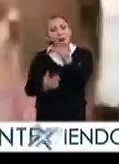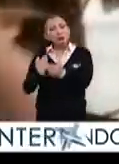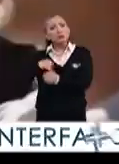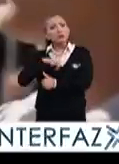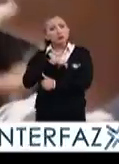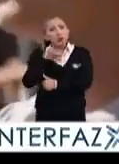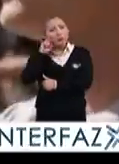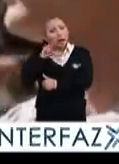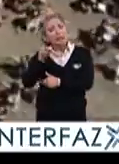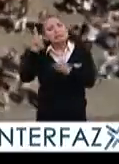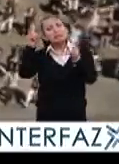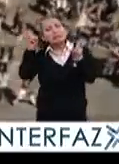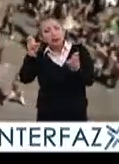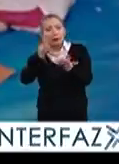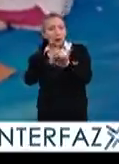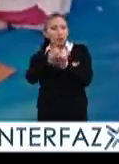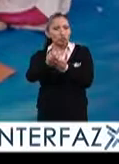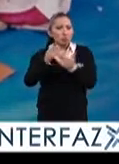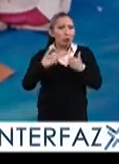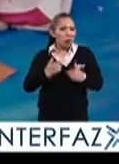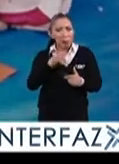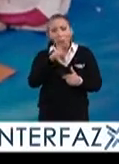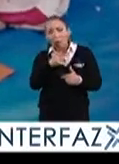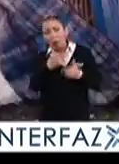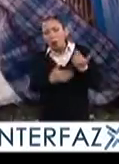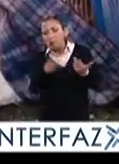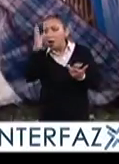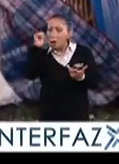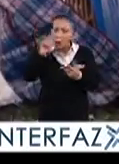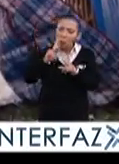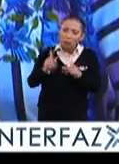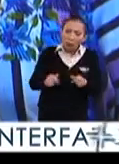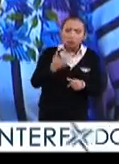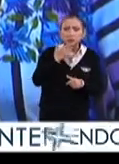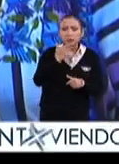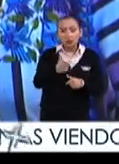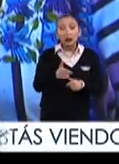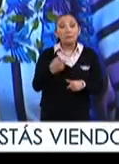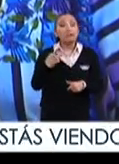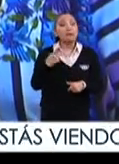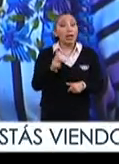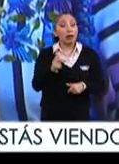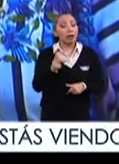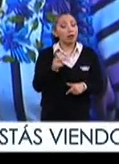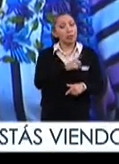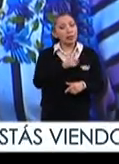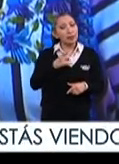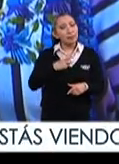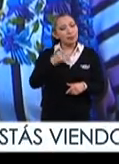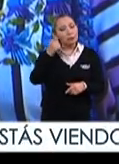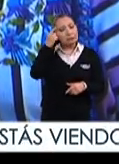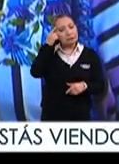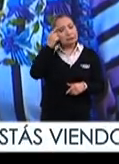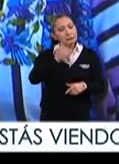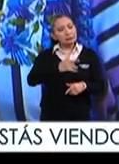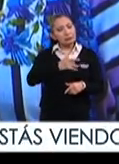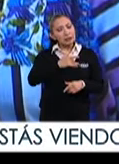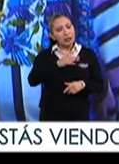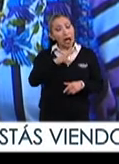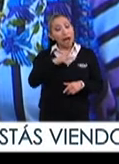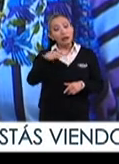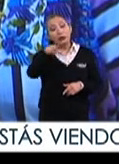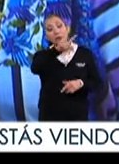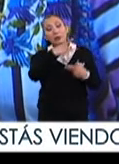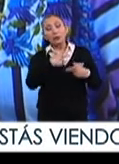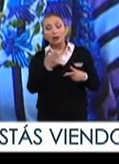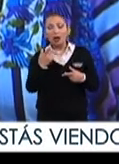hemos tenido en materia de derechos humanos y los acuerdos de paz. Pero es bueno tener conciencia de eso y que la